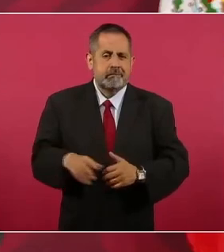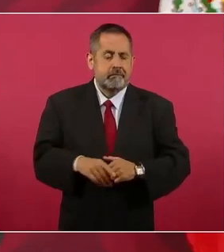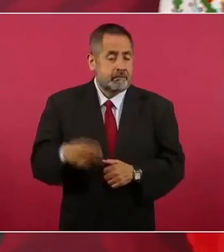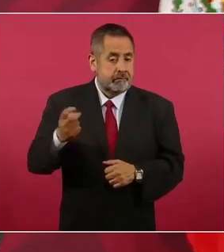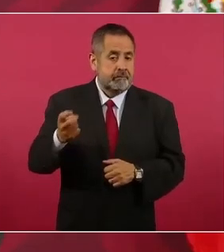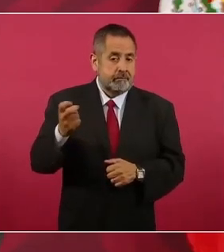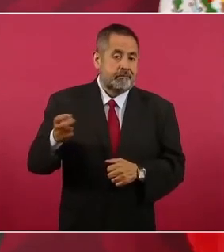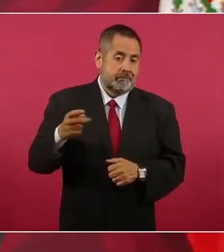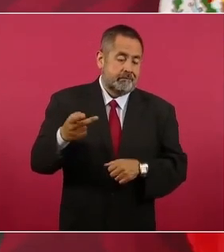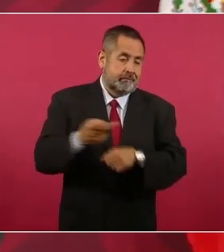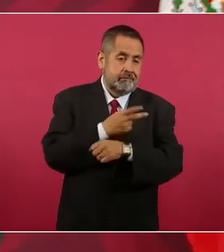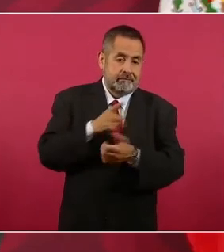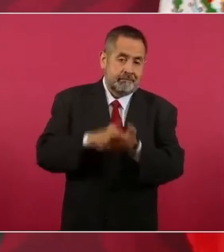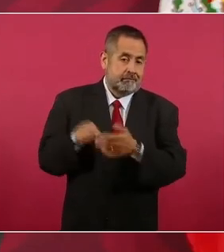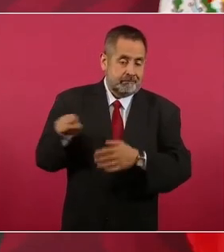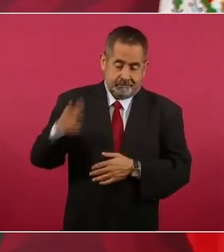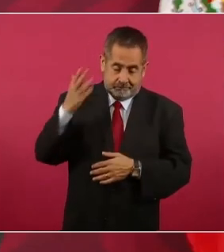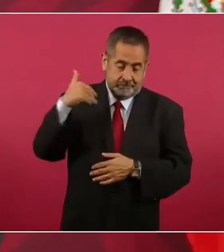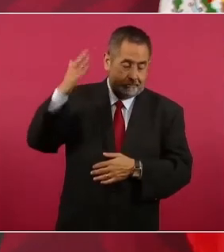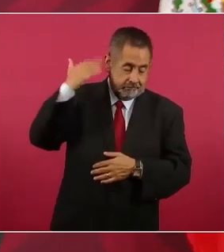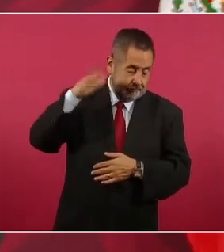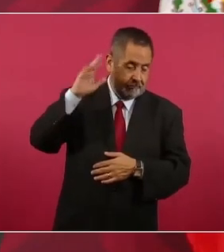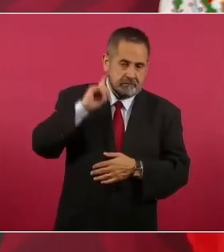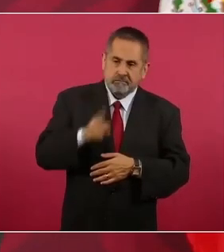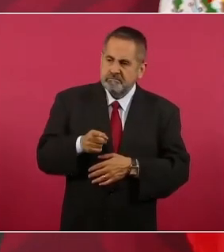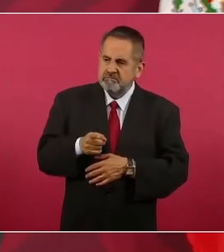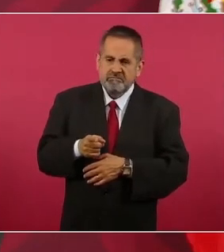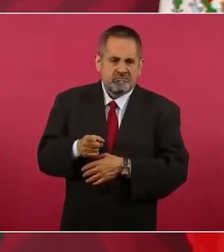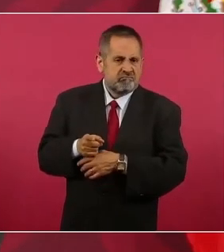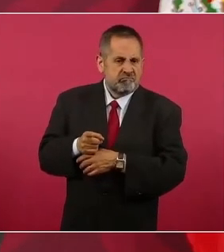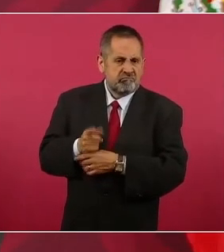Eso era lo que imperaba.